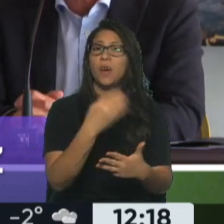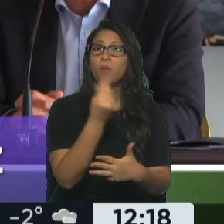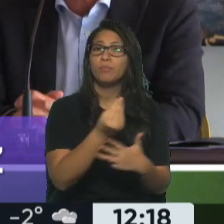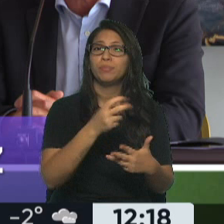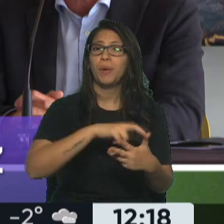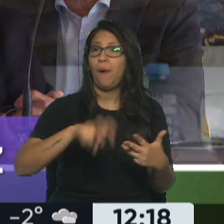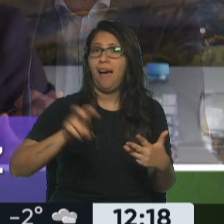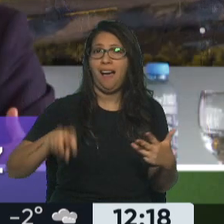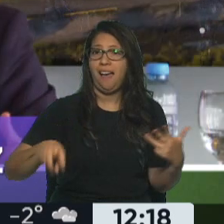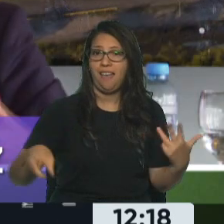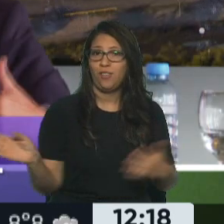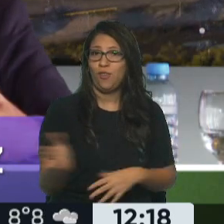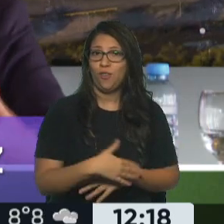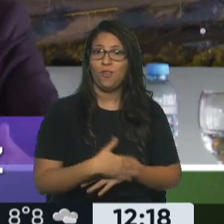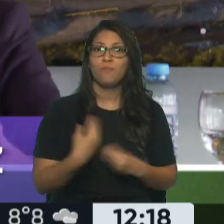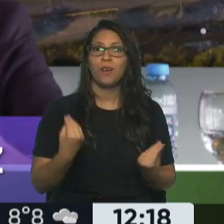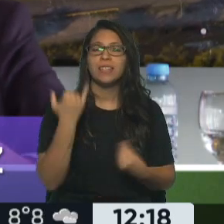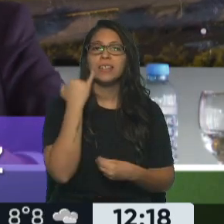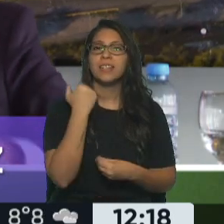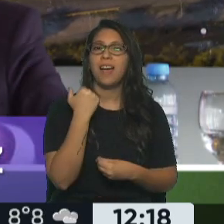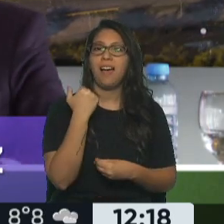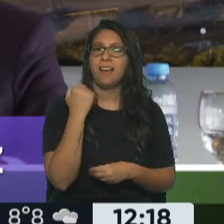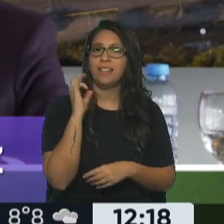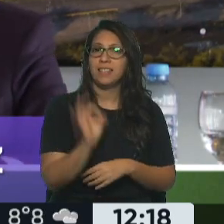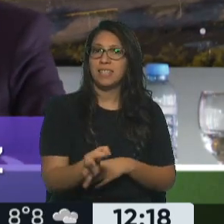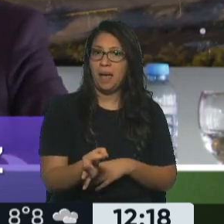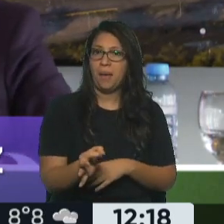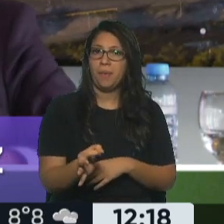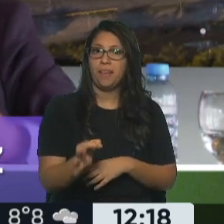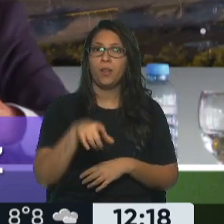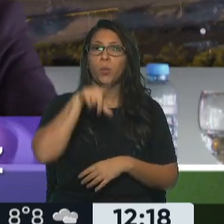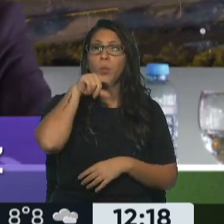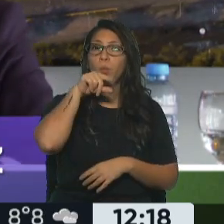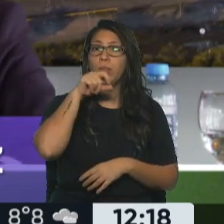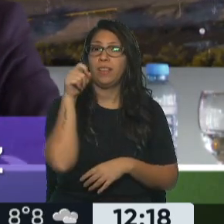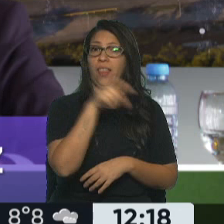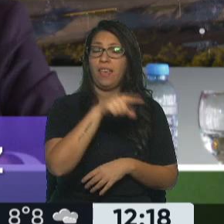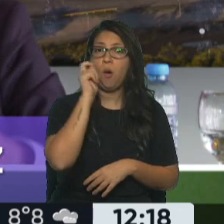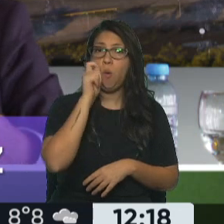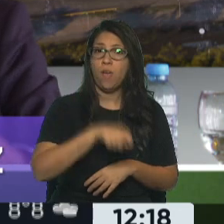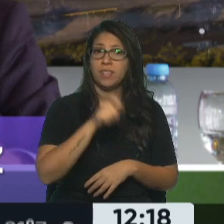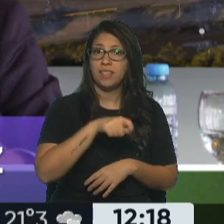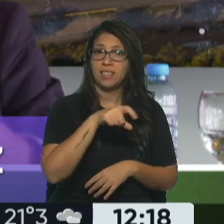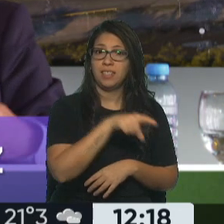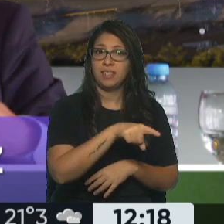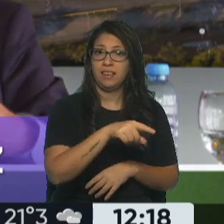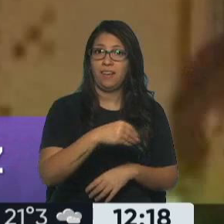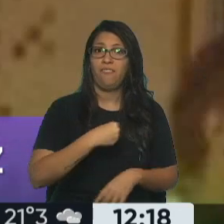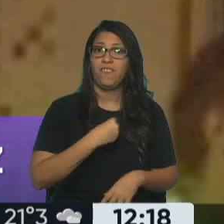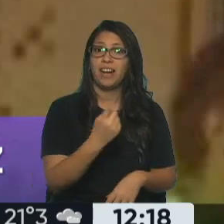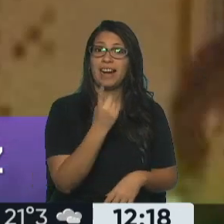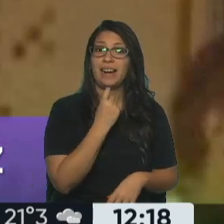todo porque ya salió a la luz, ¿sí? La cuenta de Twitter de este juez, que es hincha de